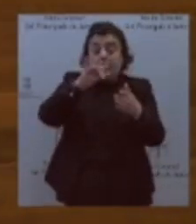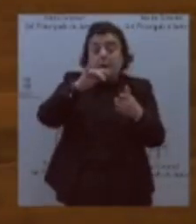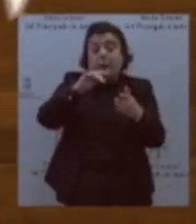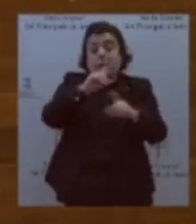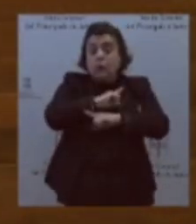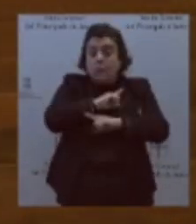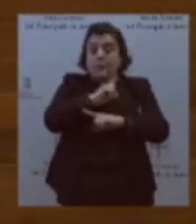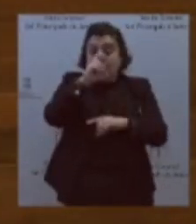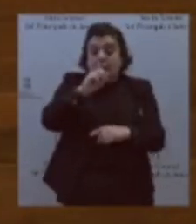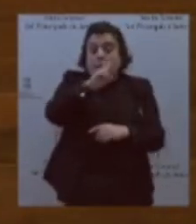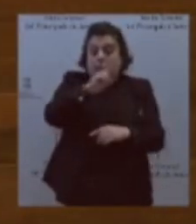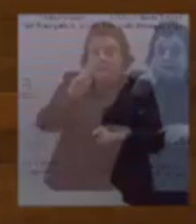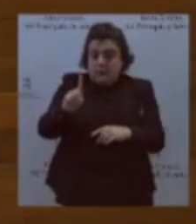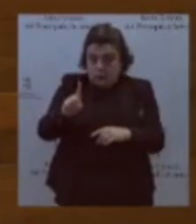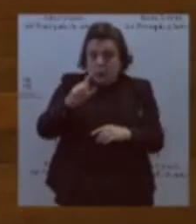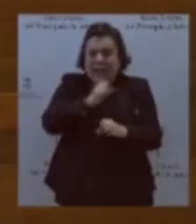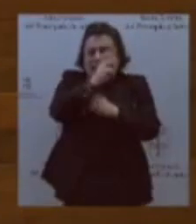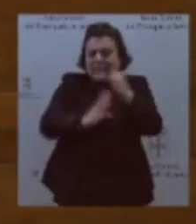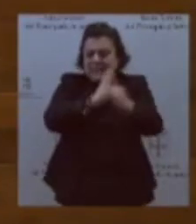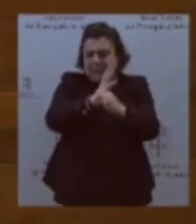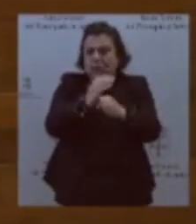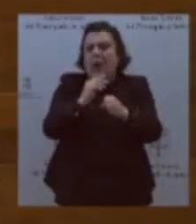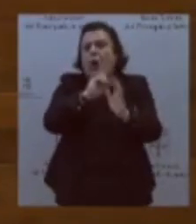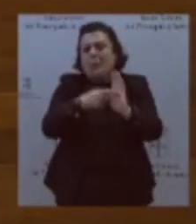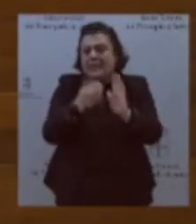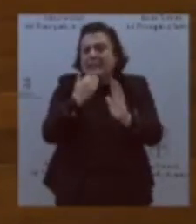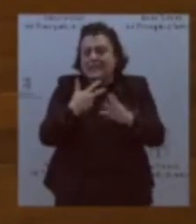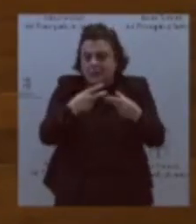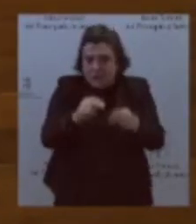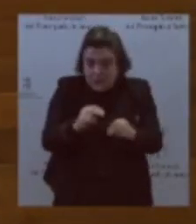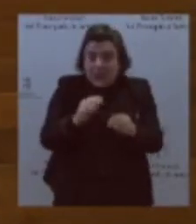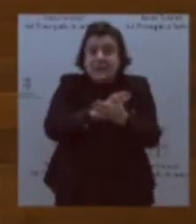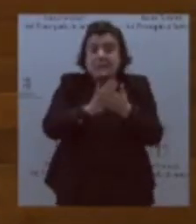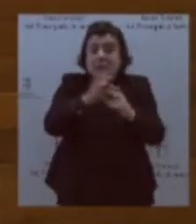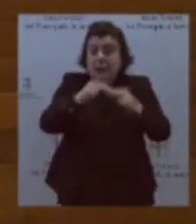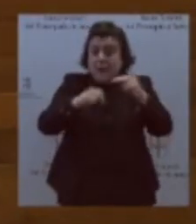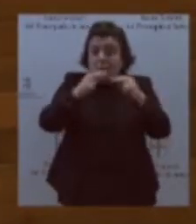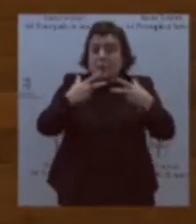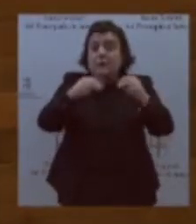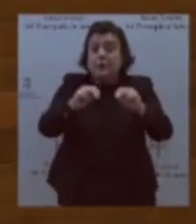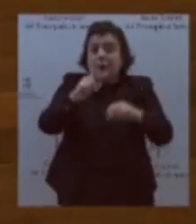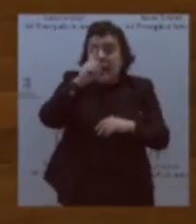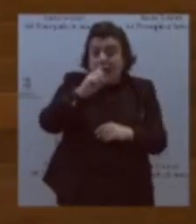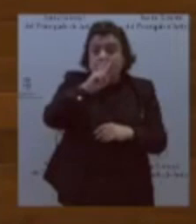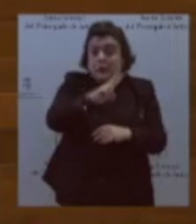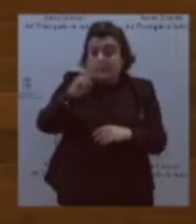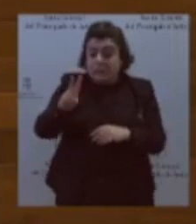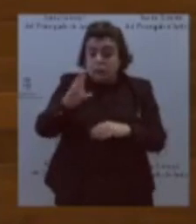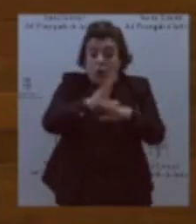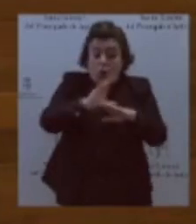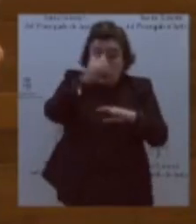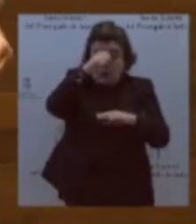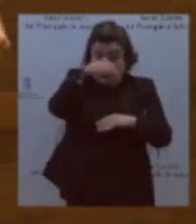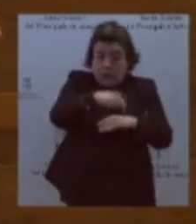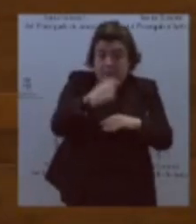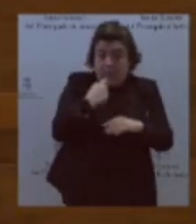legislatura, se hablaba de que las obras serían a finales de 2022, lo decía el consejero en esta Junta General, que situaba en el año 2022